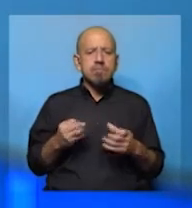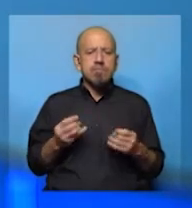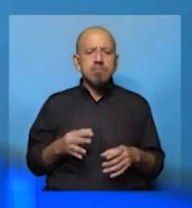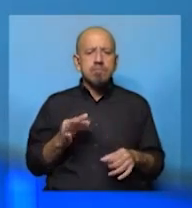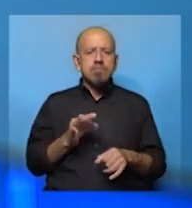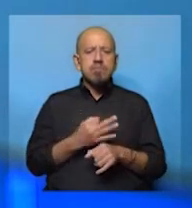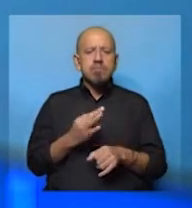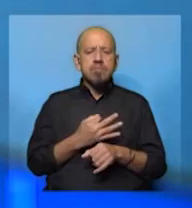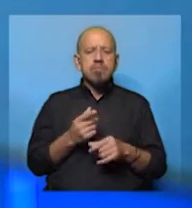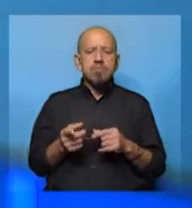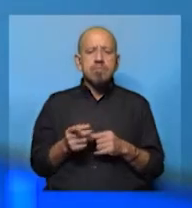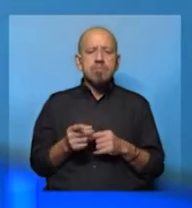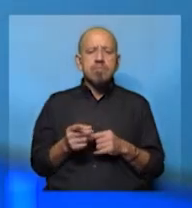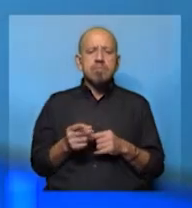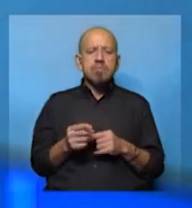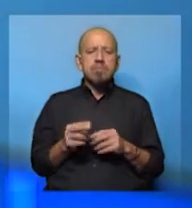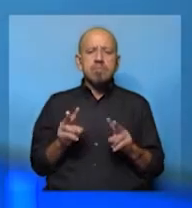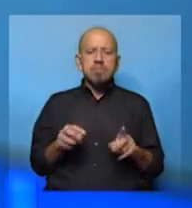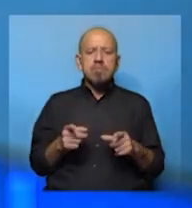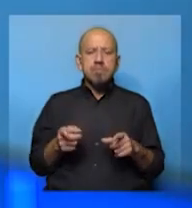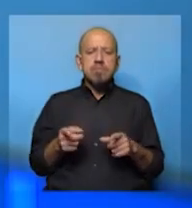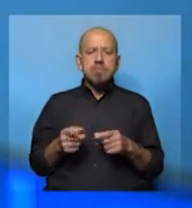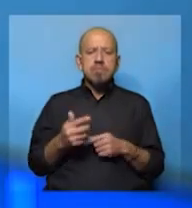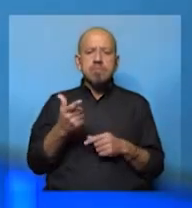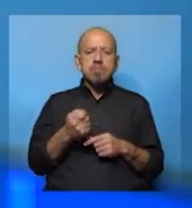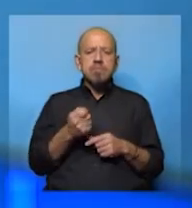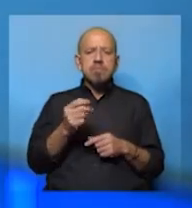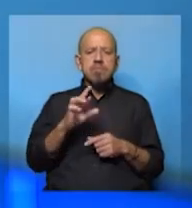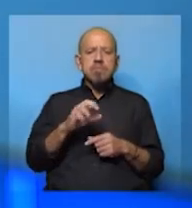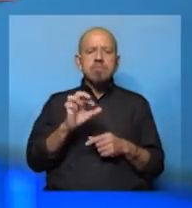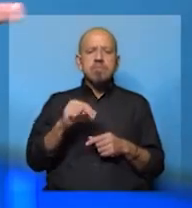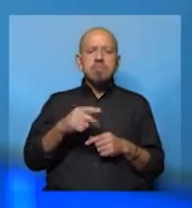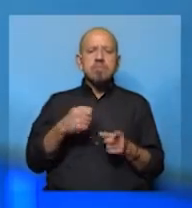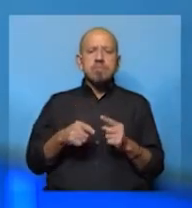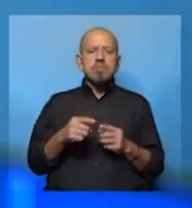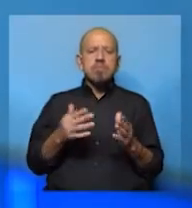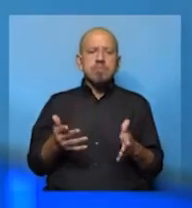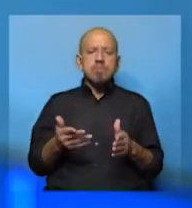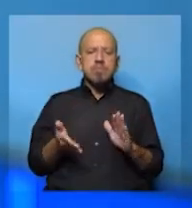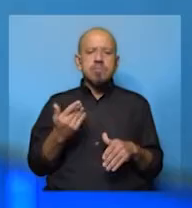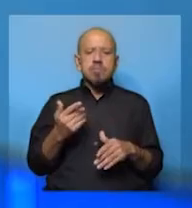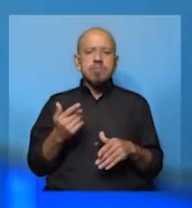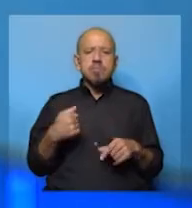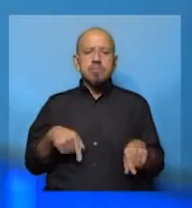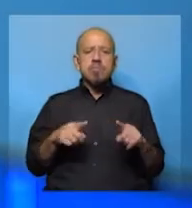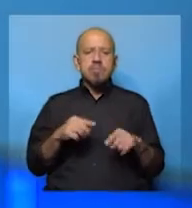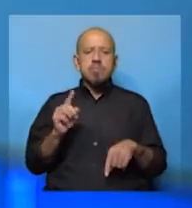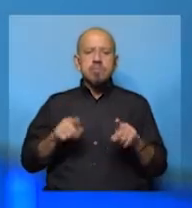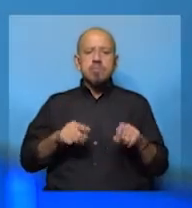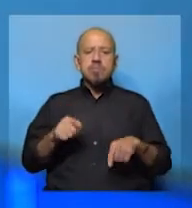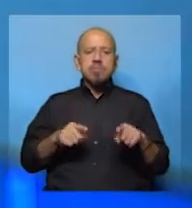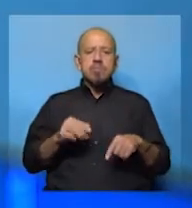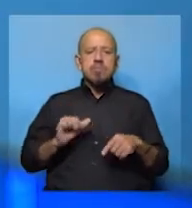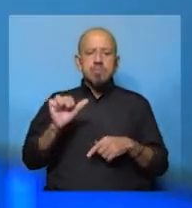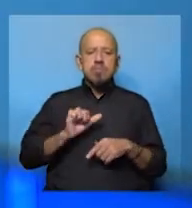estuvo estudiando el tema este de las Arenas y resulta que en la mayor parte del mundo las Arenas son gestionadas por